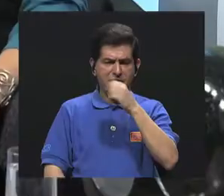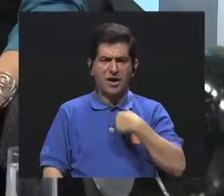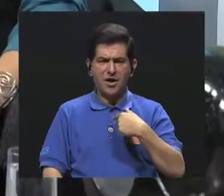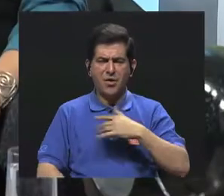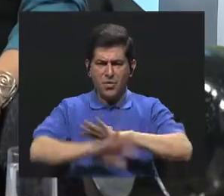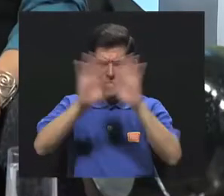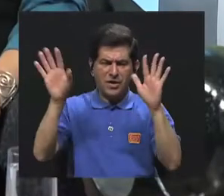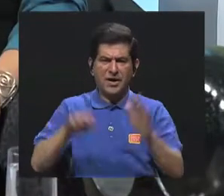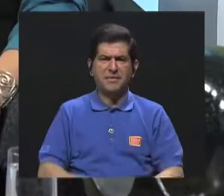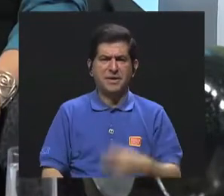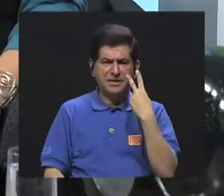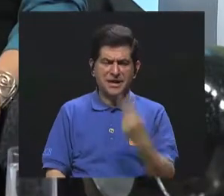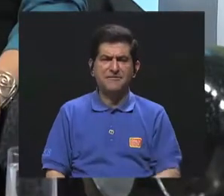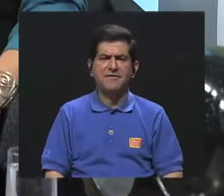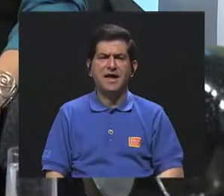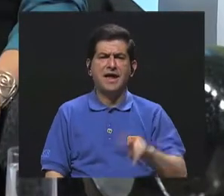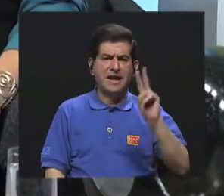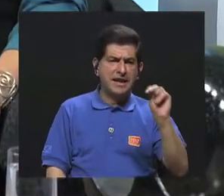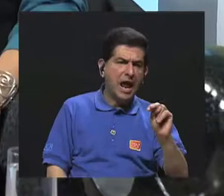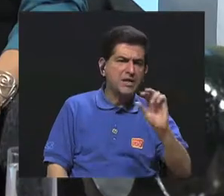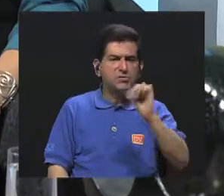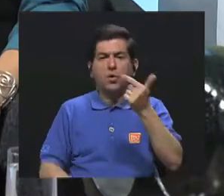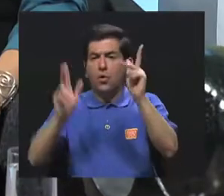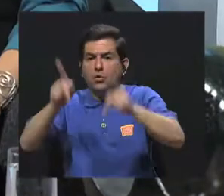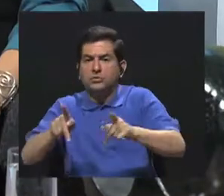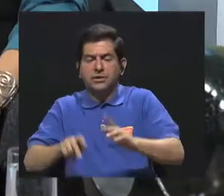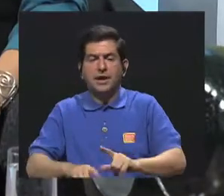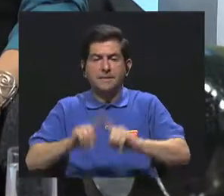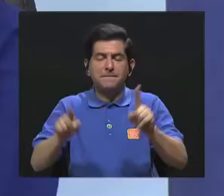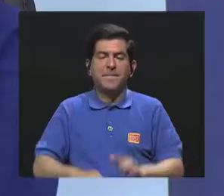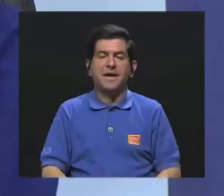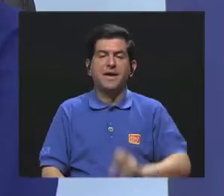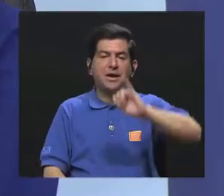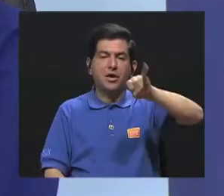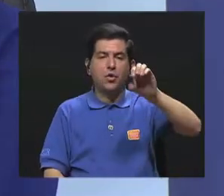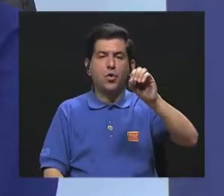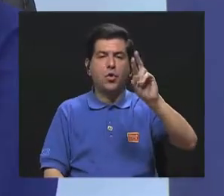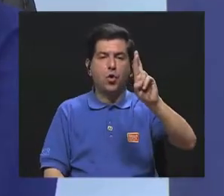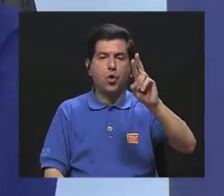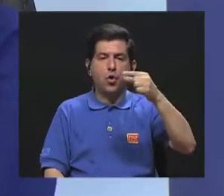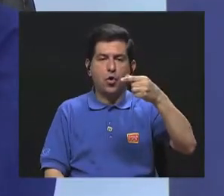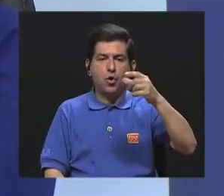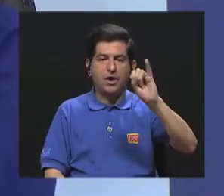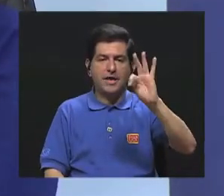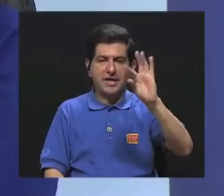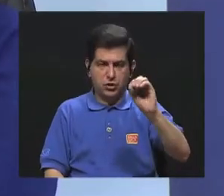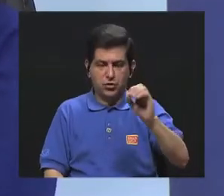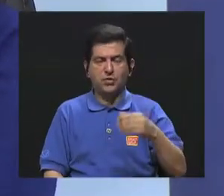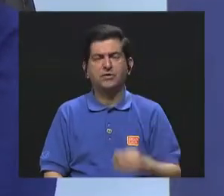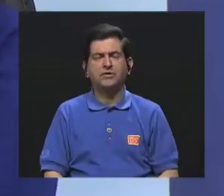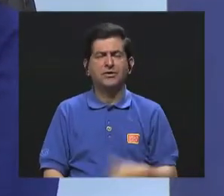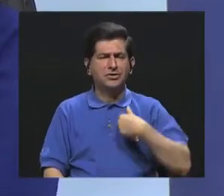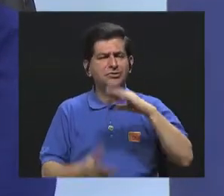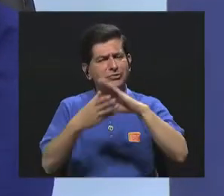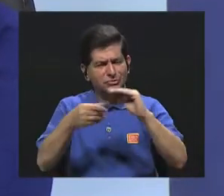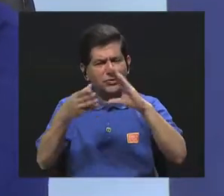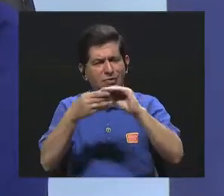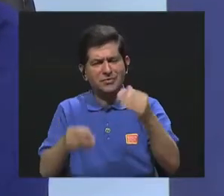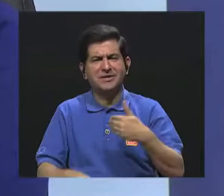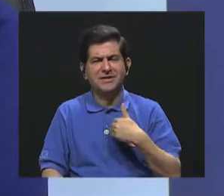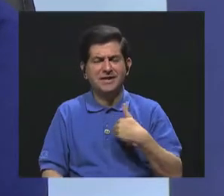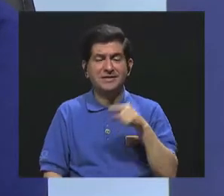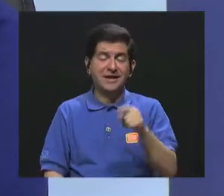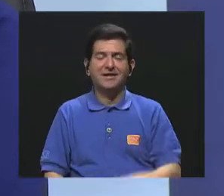claramente cuando es Nelson, cuando es uno, cuando es el otro. Pero Jorgito tiene, yo te comentaba en algún momento, tiene